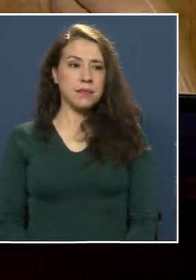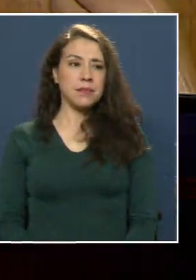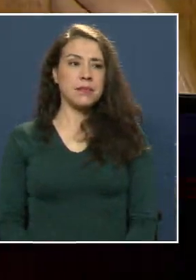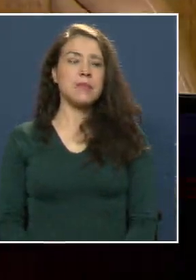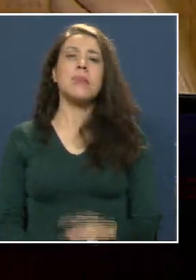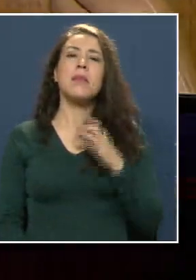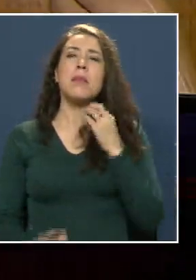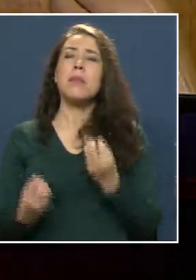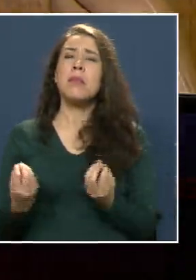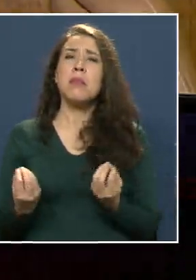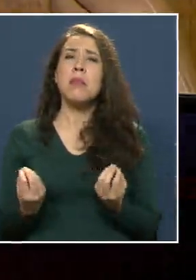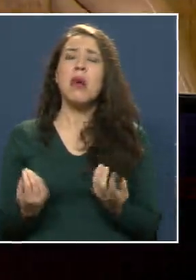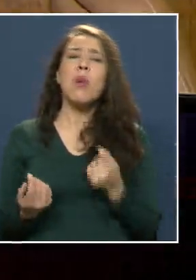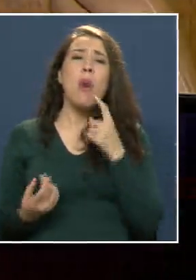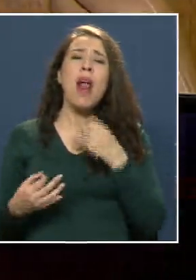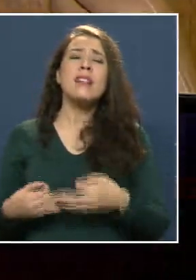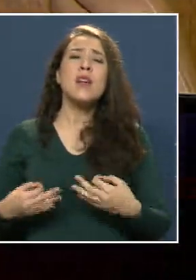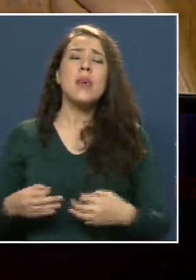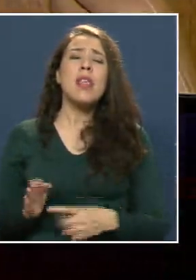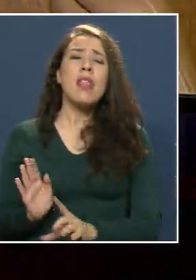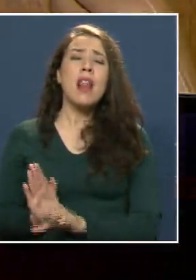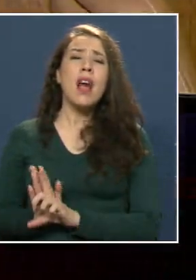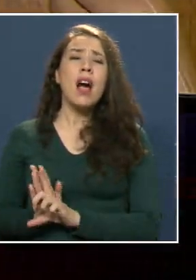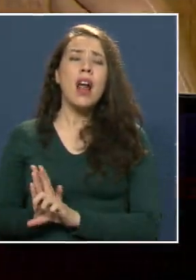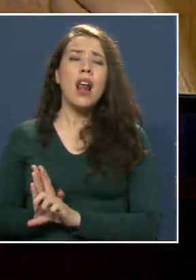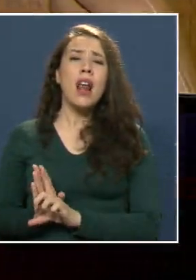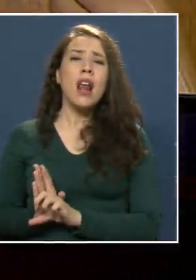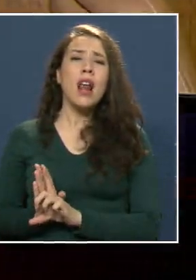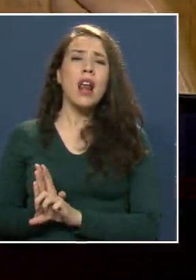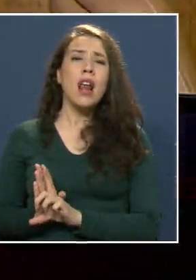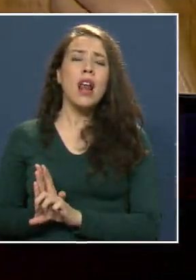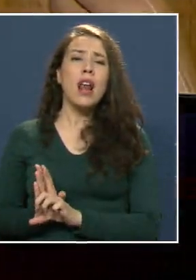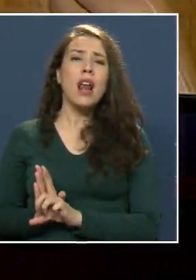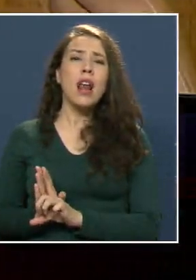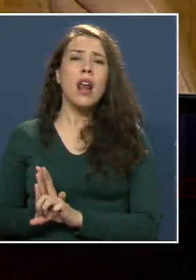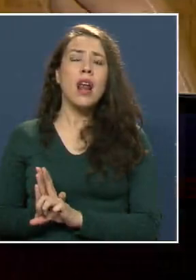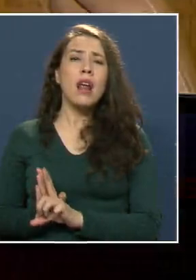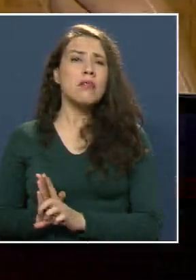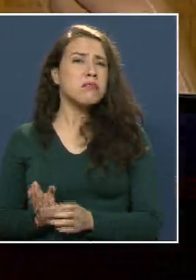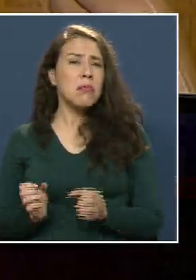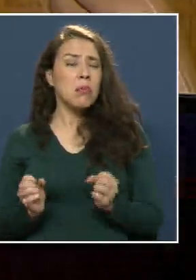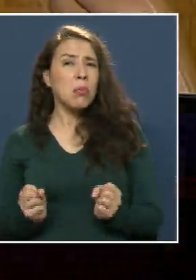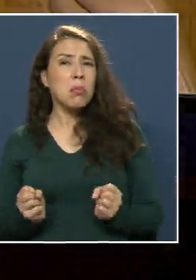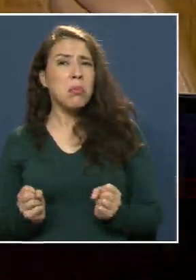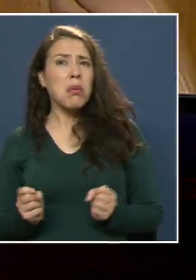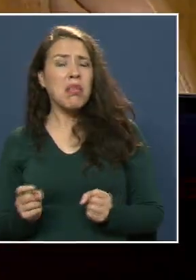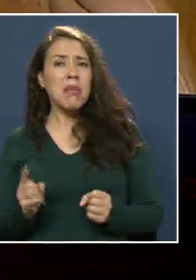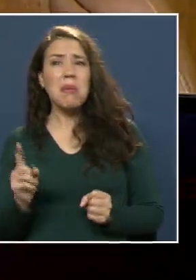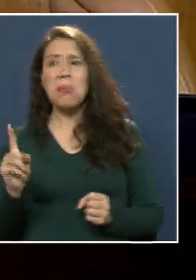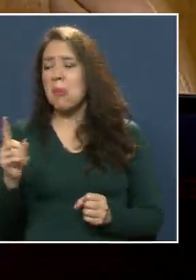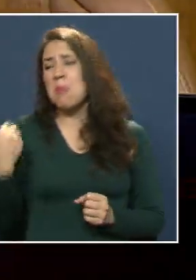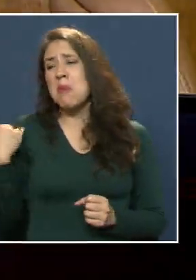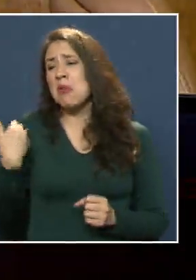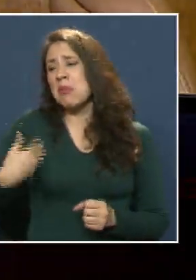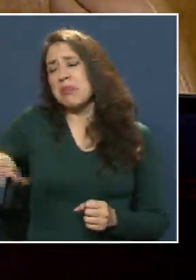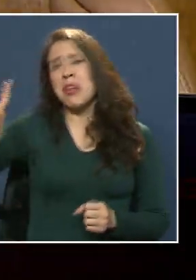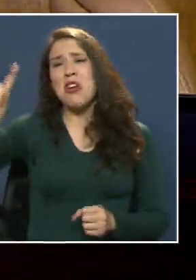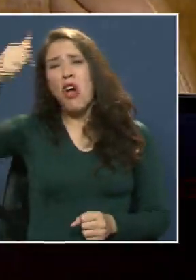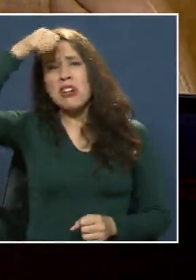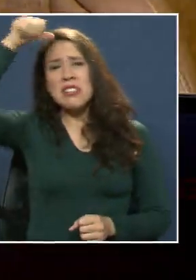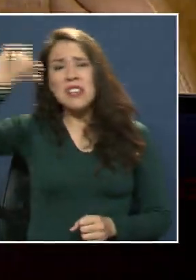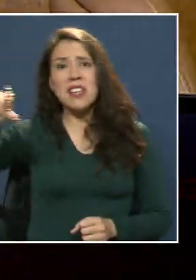en nombre de qué certeza jurídica, puede no sufrir sanción alguna